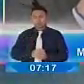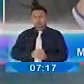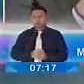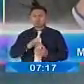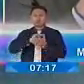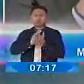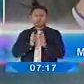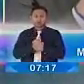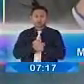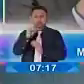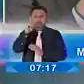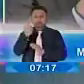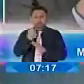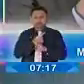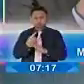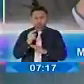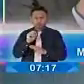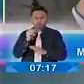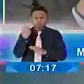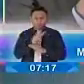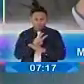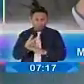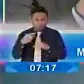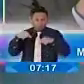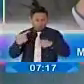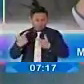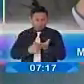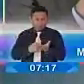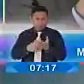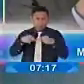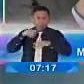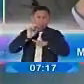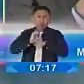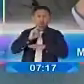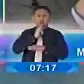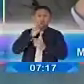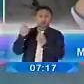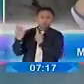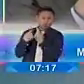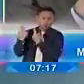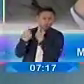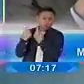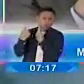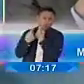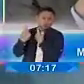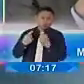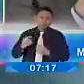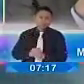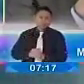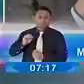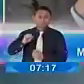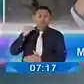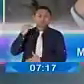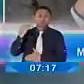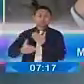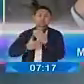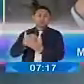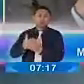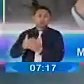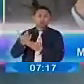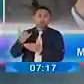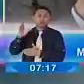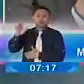semana de noviembre, dentro del marco de diálogo bilateral que tendrá Ecuador con Estados Unidos. E incluso después de las elecciones de